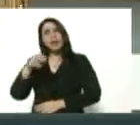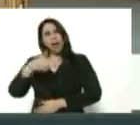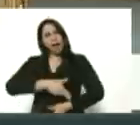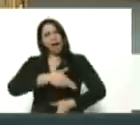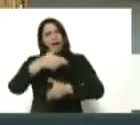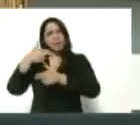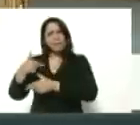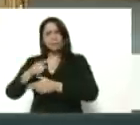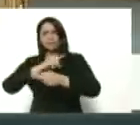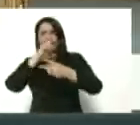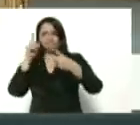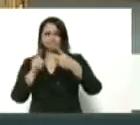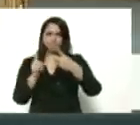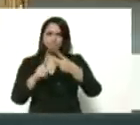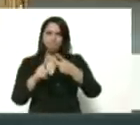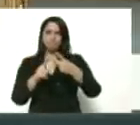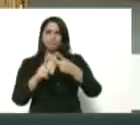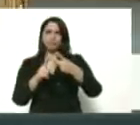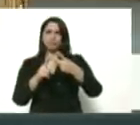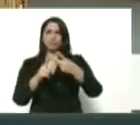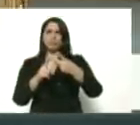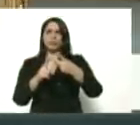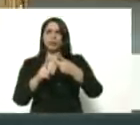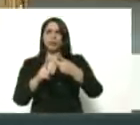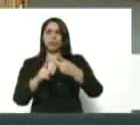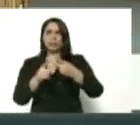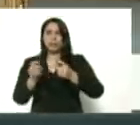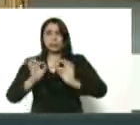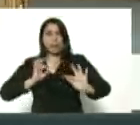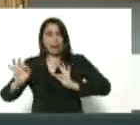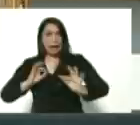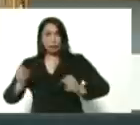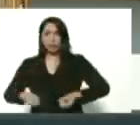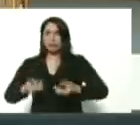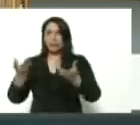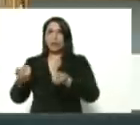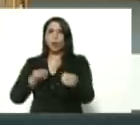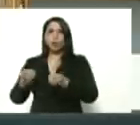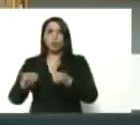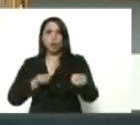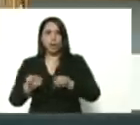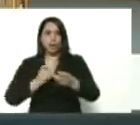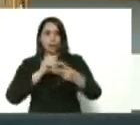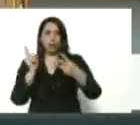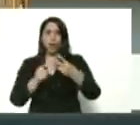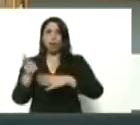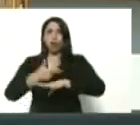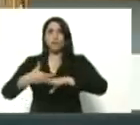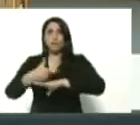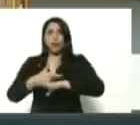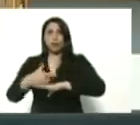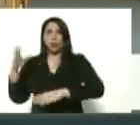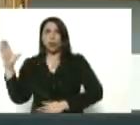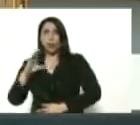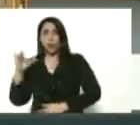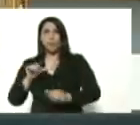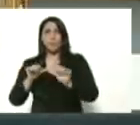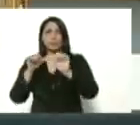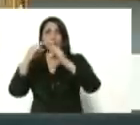Viene el show de la entrega controlada y el gobierno de Colombia mantiene los campamentos